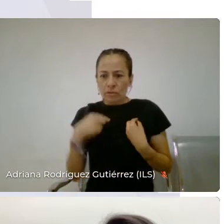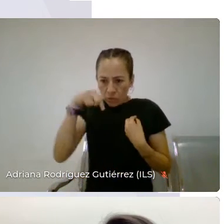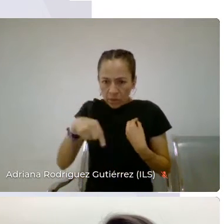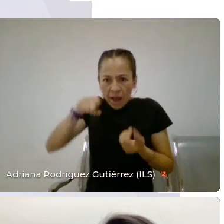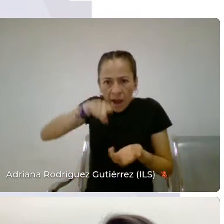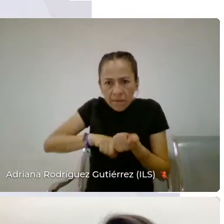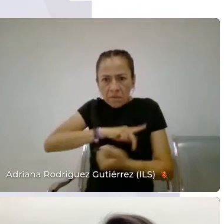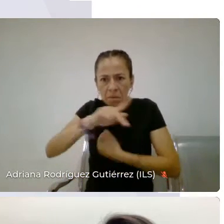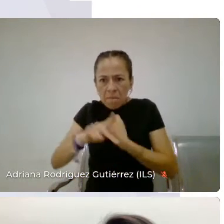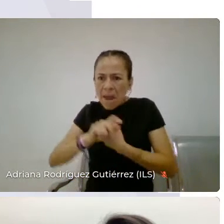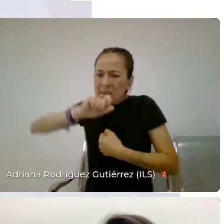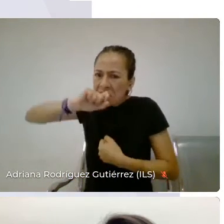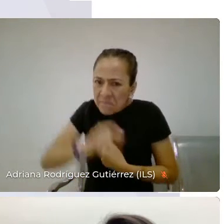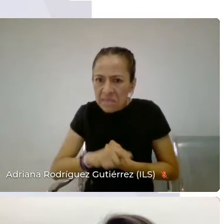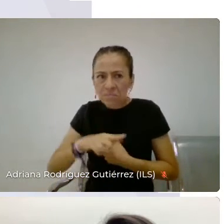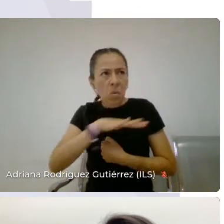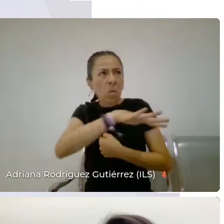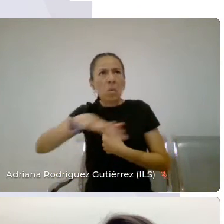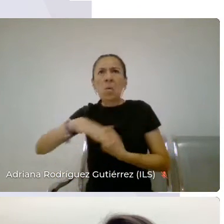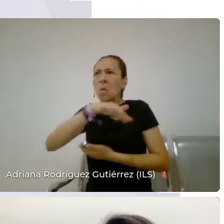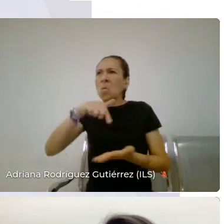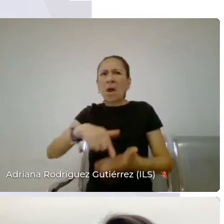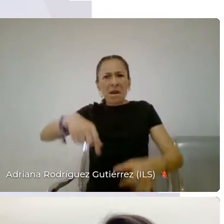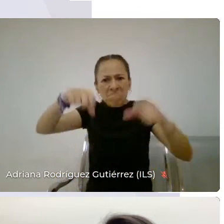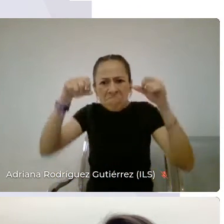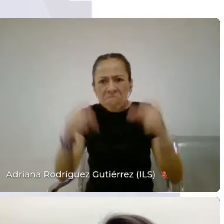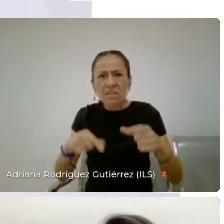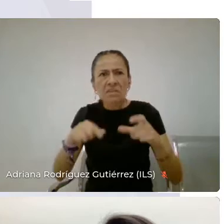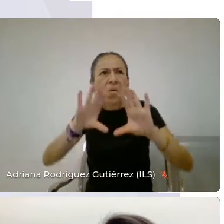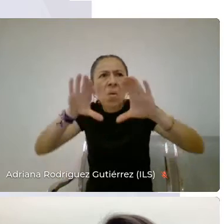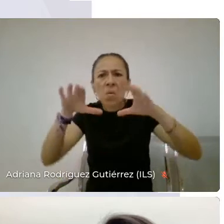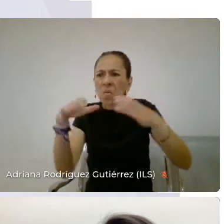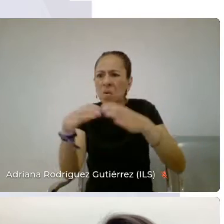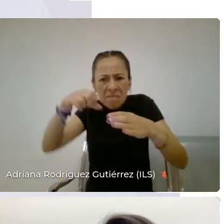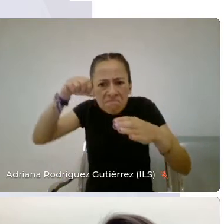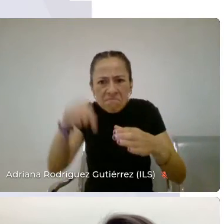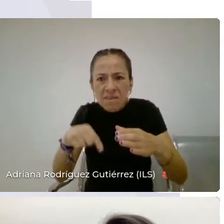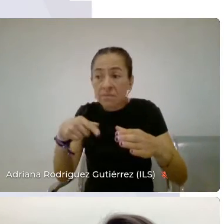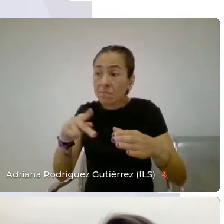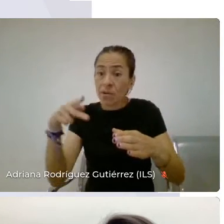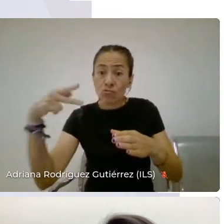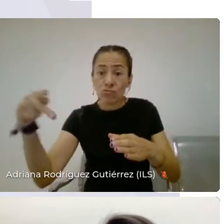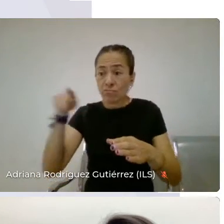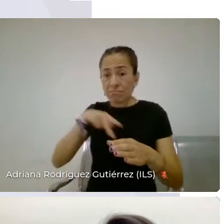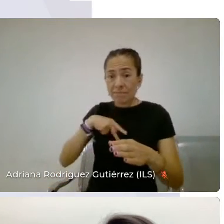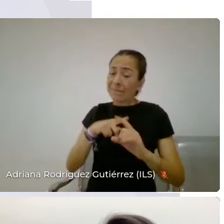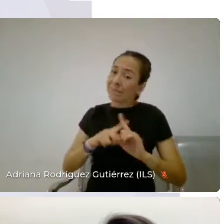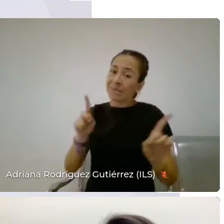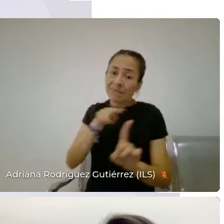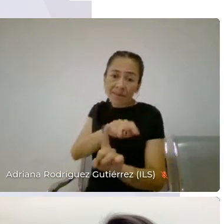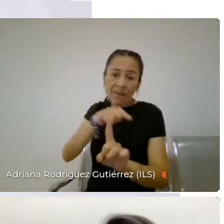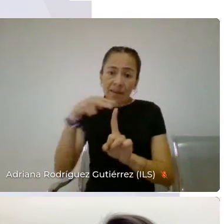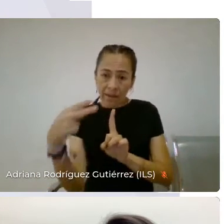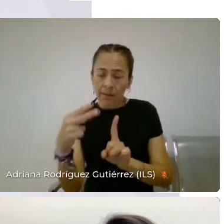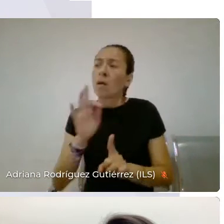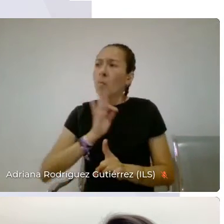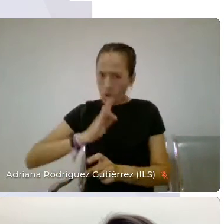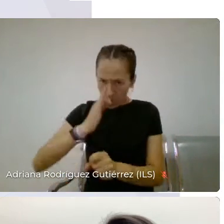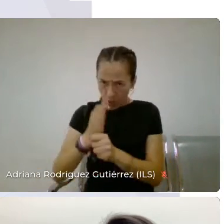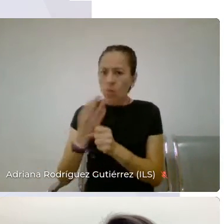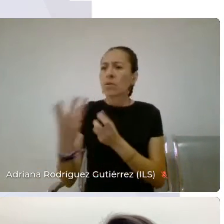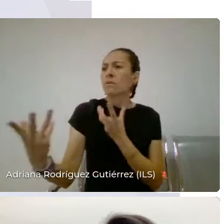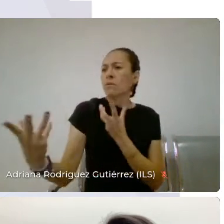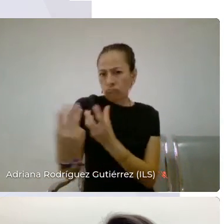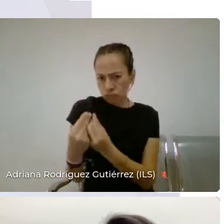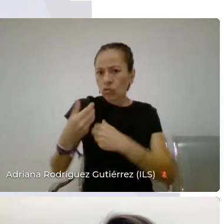comunidad y no te enteras. Entonces sí te acompaño con una estrategia de salida, digamos, que después permita a todas